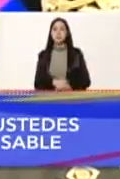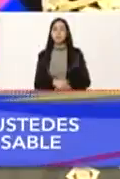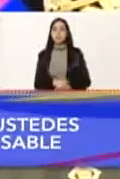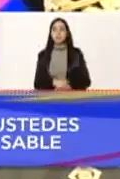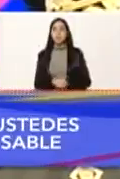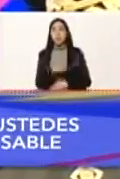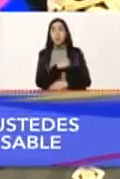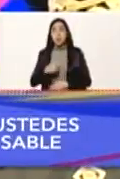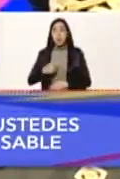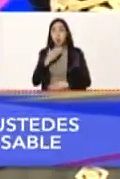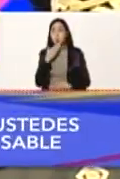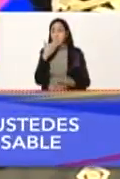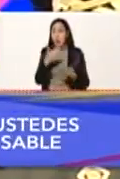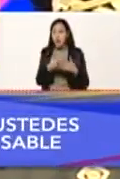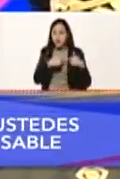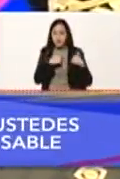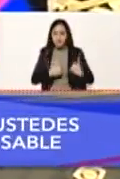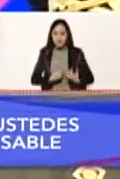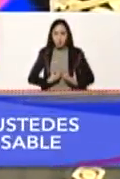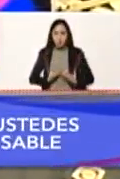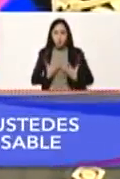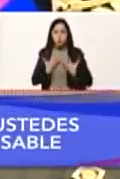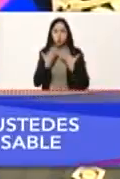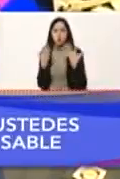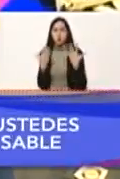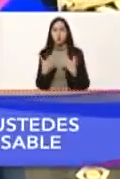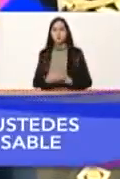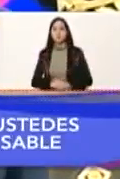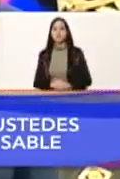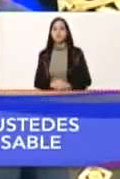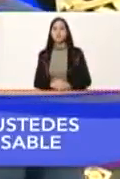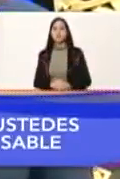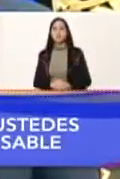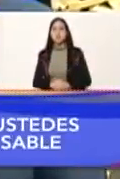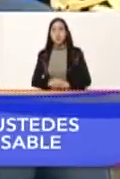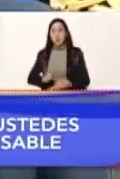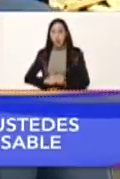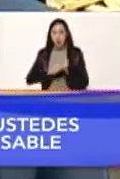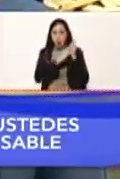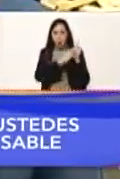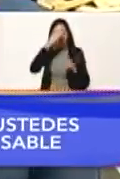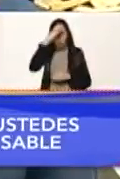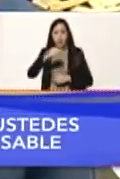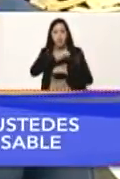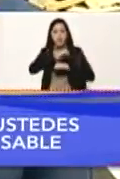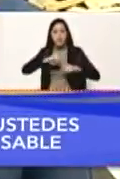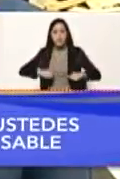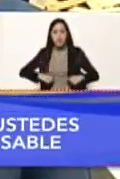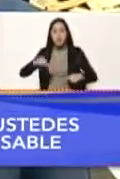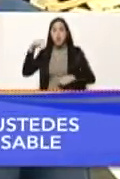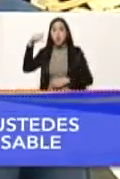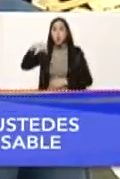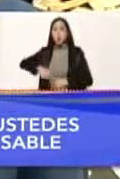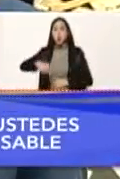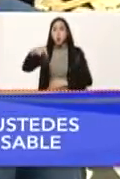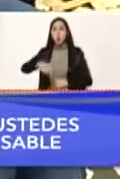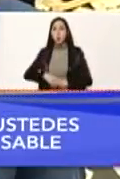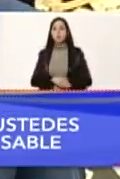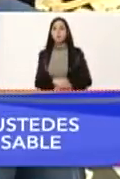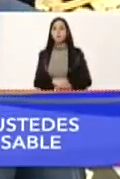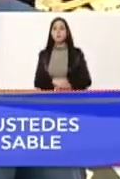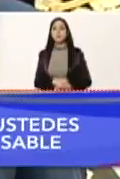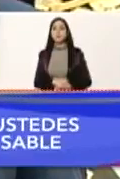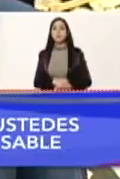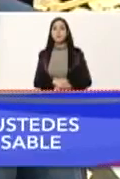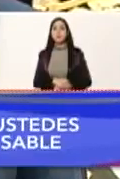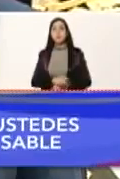Quiero agradecer desde el corazón a los jefes militares que hoy son relevados